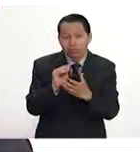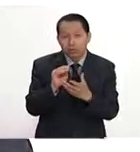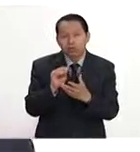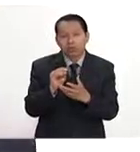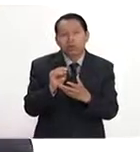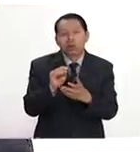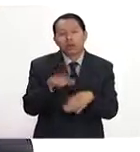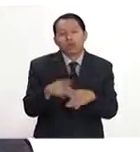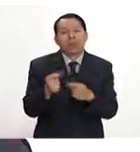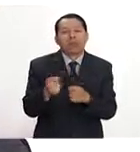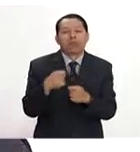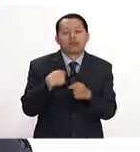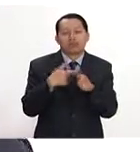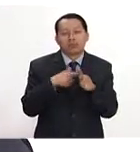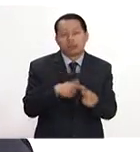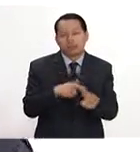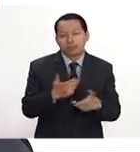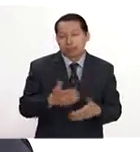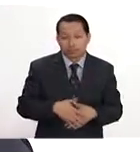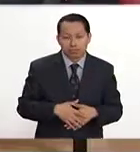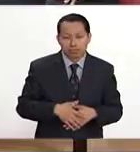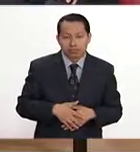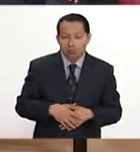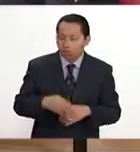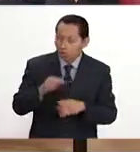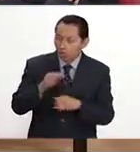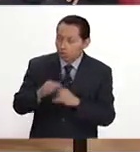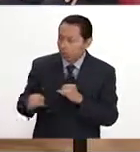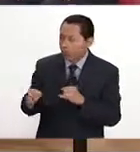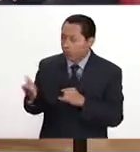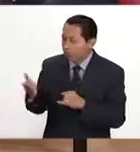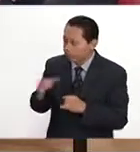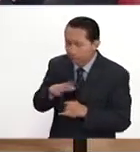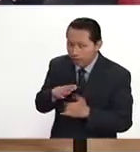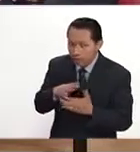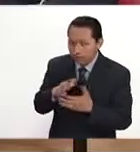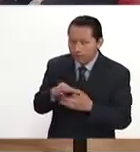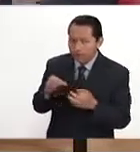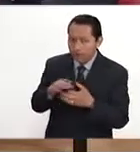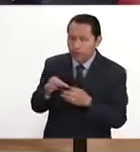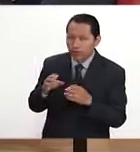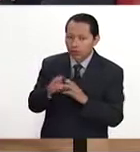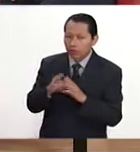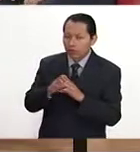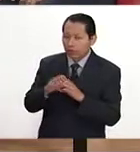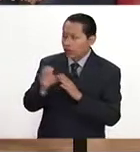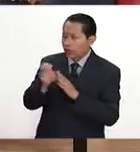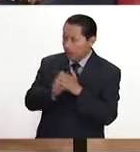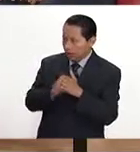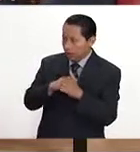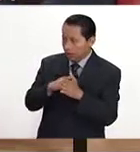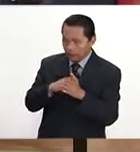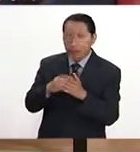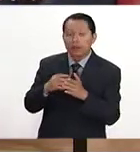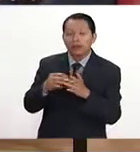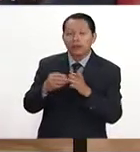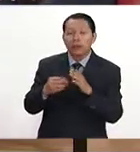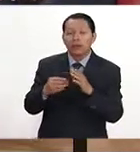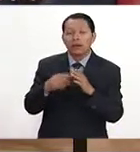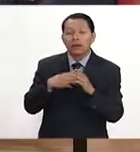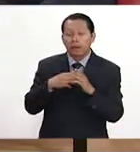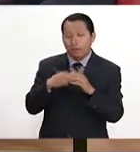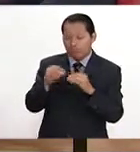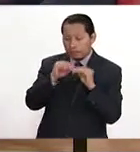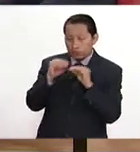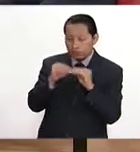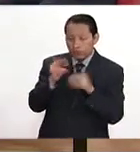no me importa y yo sigo por mi camino, ¿no? Ya para finalizar, entonces, para revisar un poquito el calendario, terminan esta primera mesa el próximo